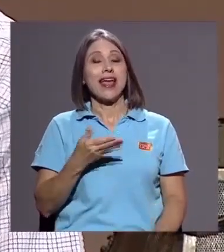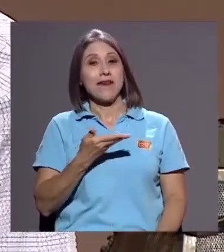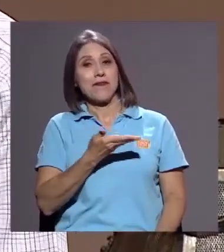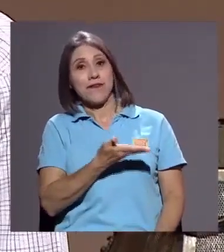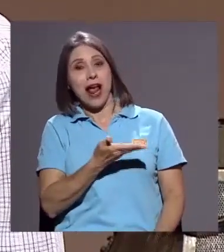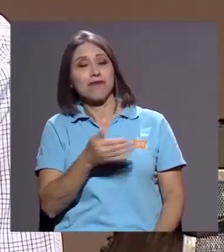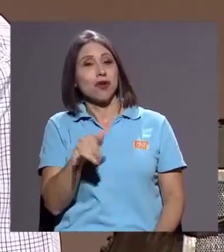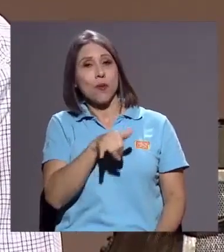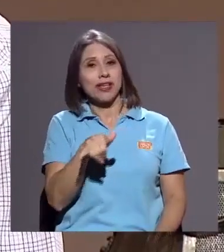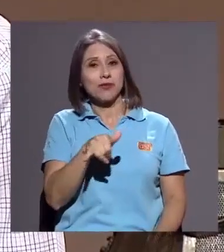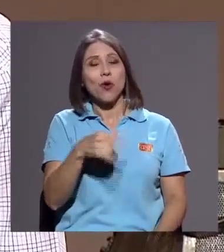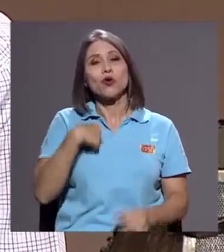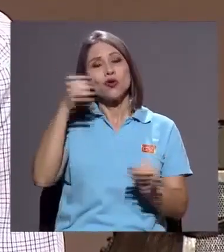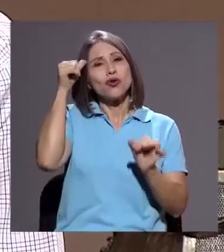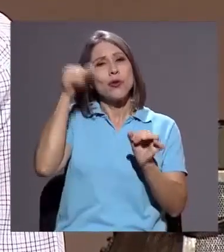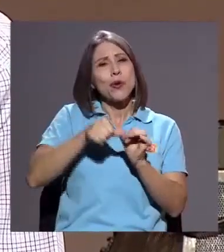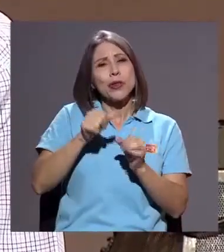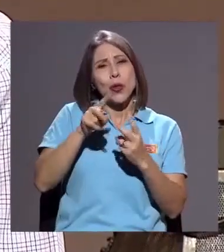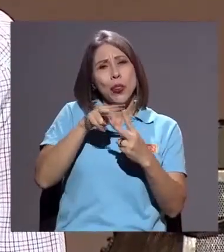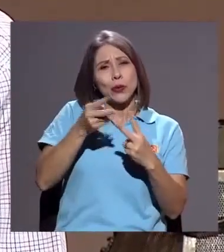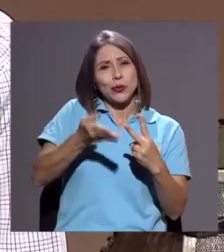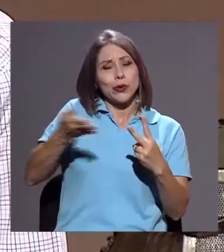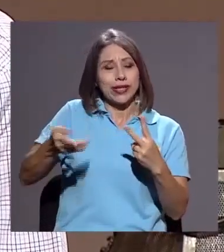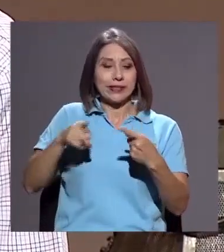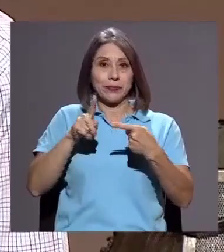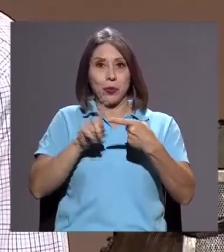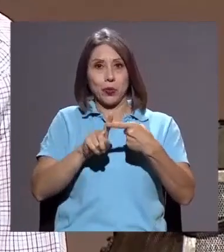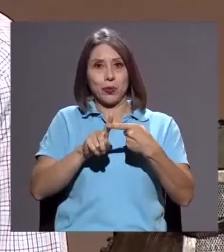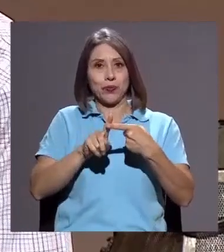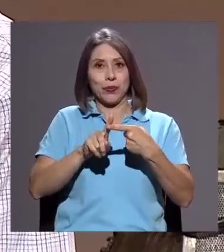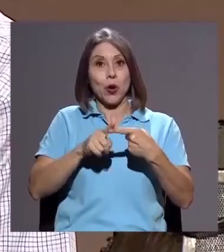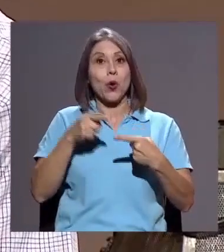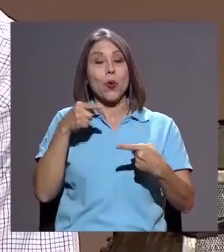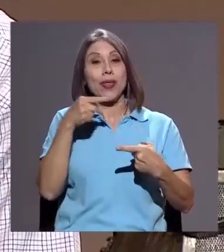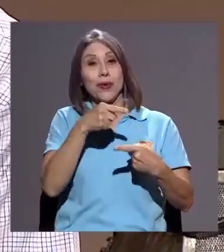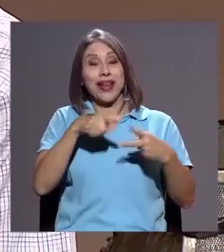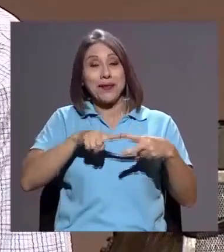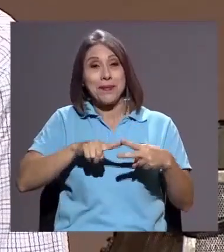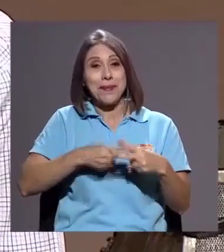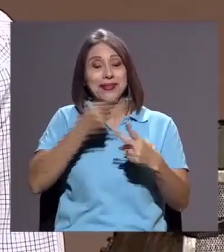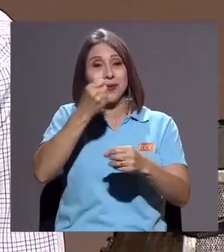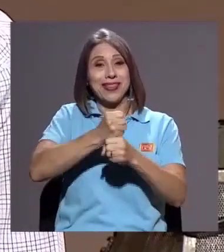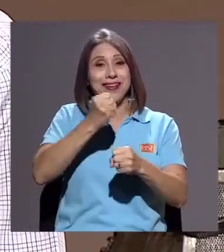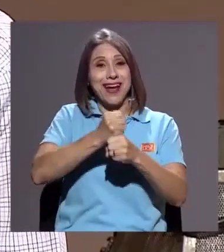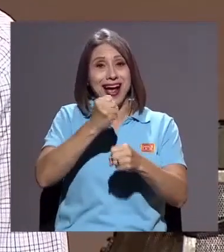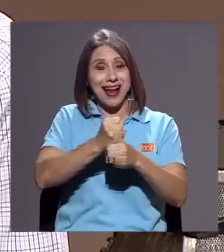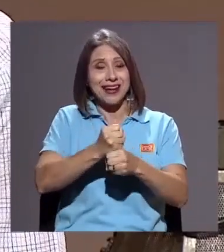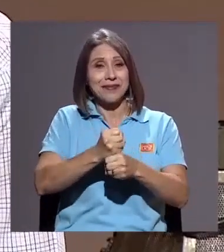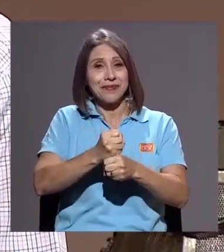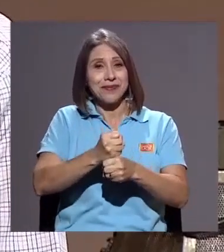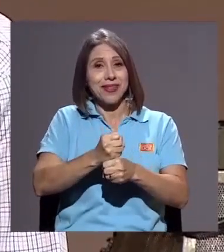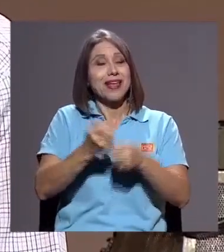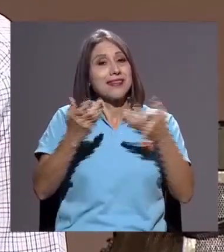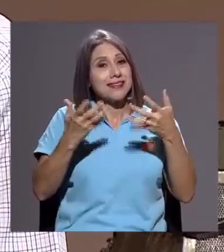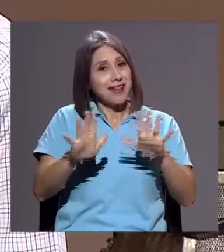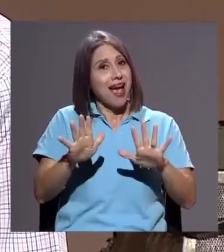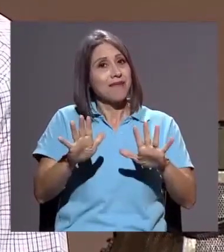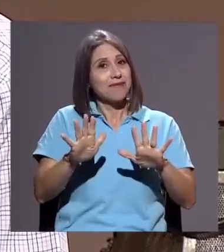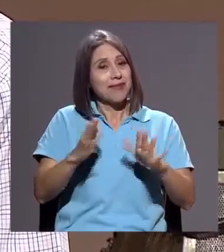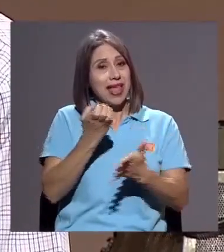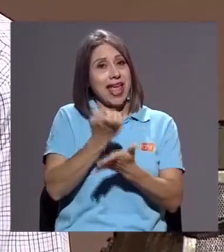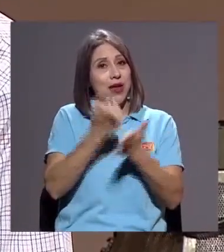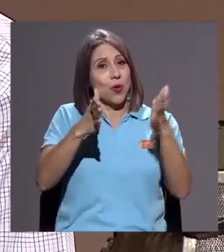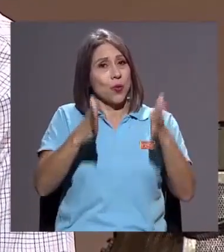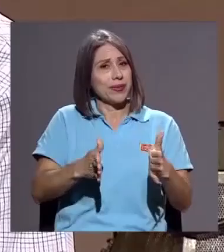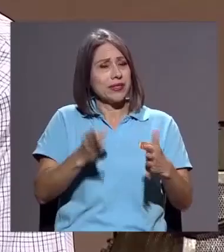2 recuerdos ahora muy gratos. Uno, que cuando él empezó a trabajar, ya siendo economista